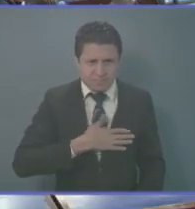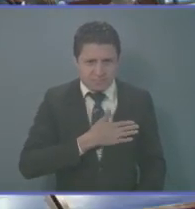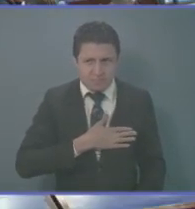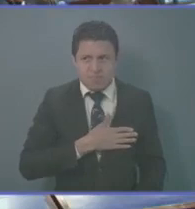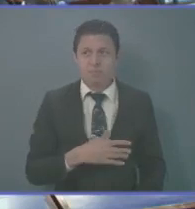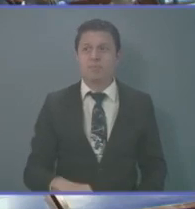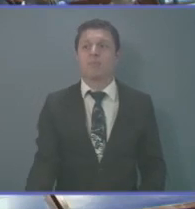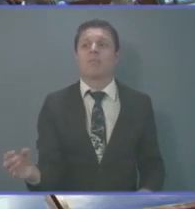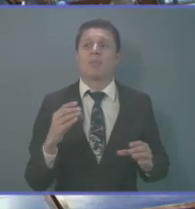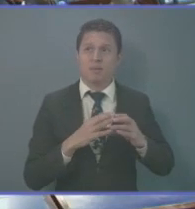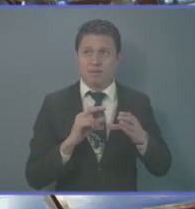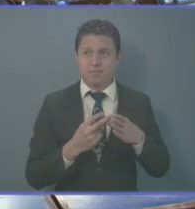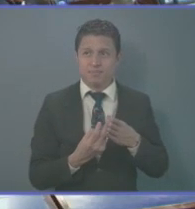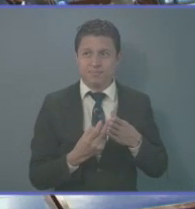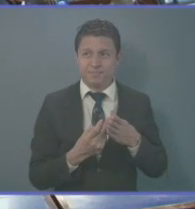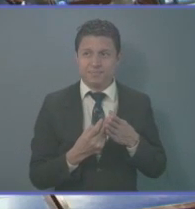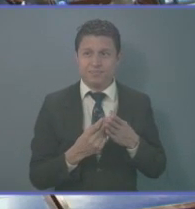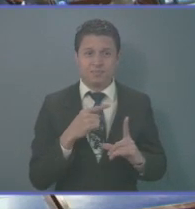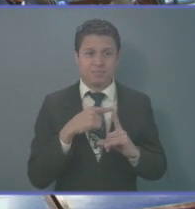favorable.